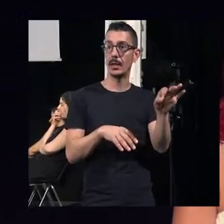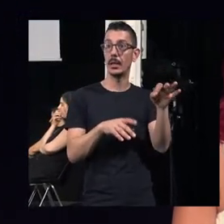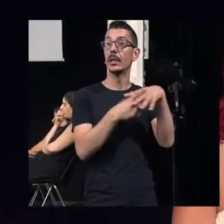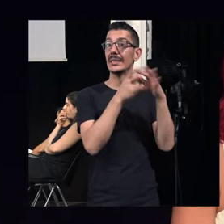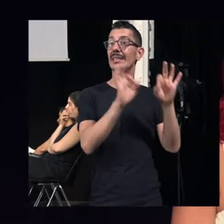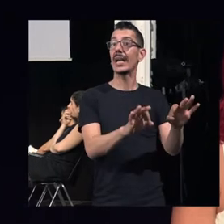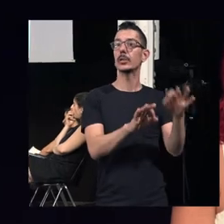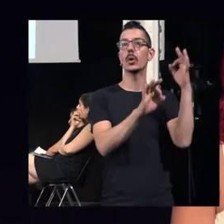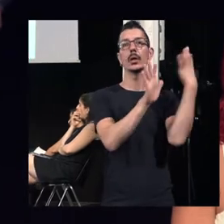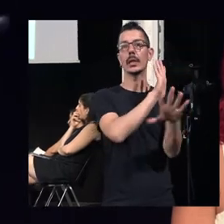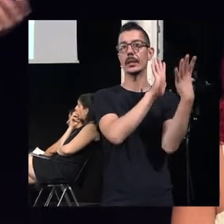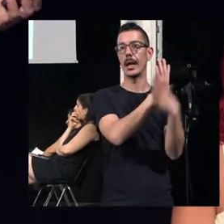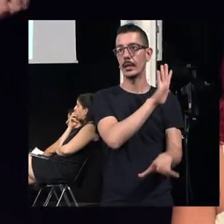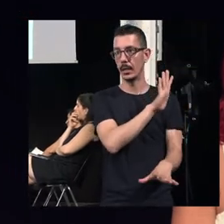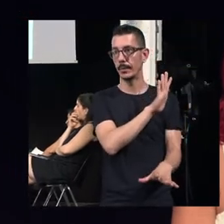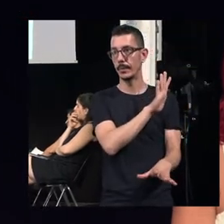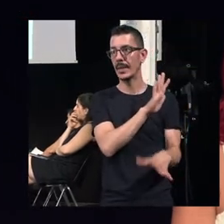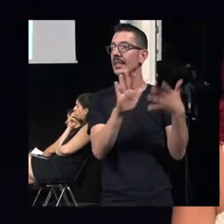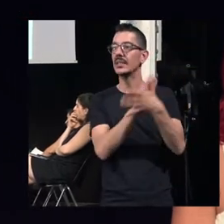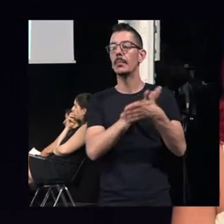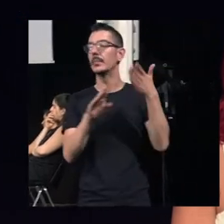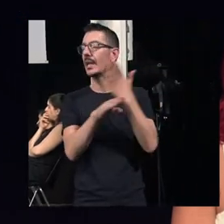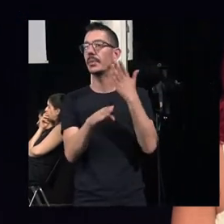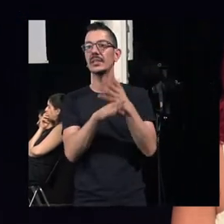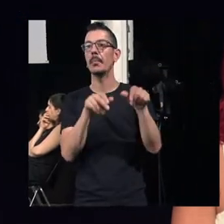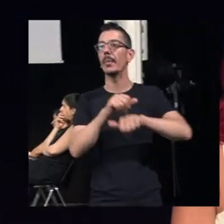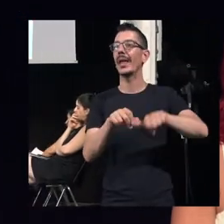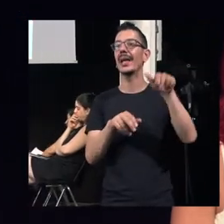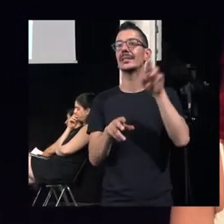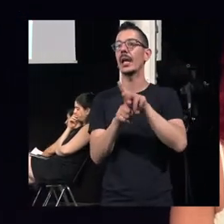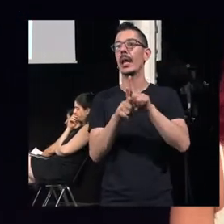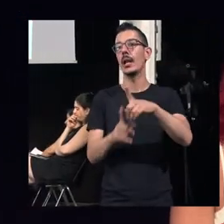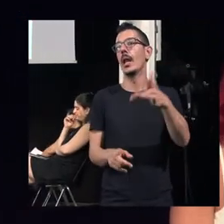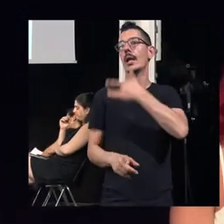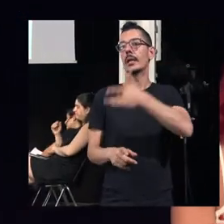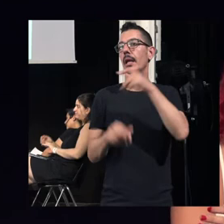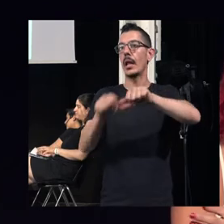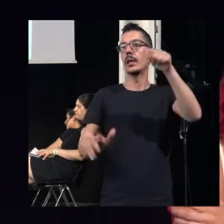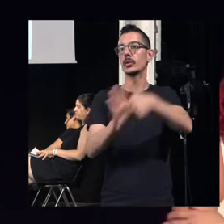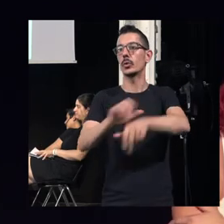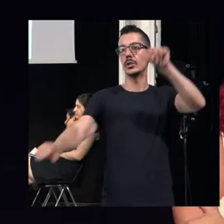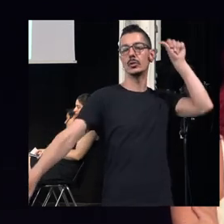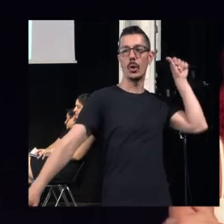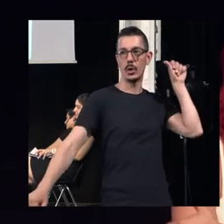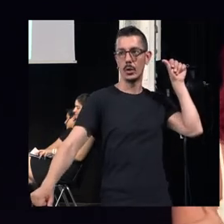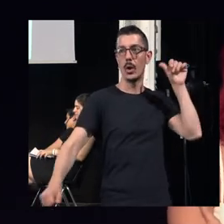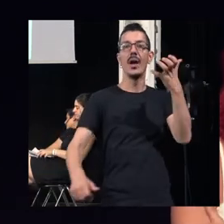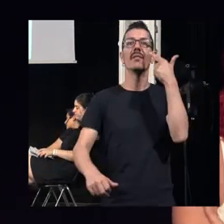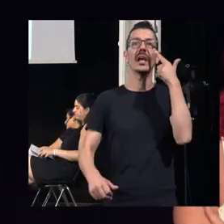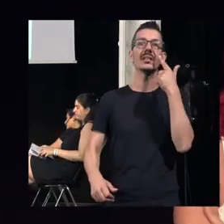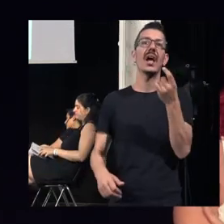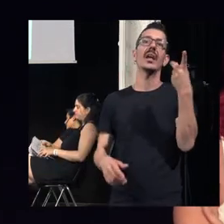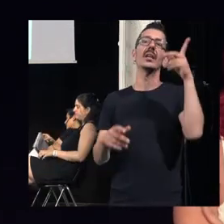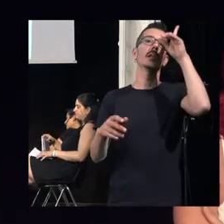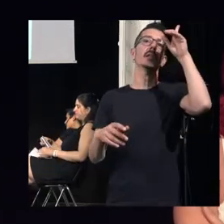¿no? Siempre es el valor histórico. Mirar, por ejemplo, hay relatos relacionados con la justicia que hablan de los hombres gitanos de a finales